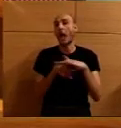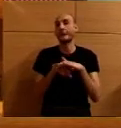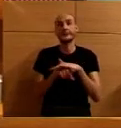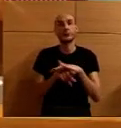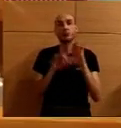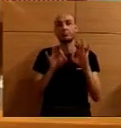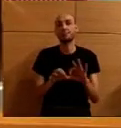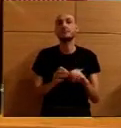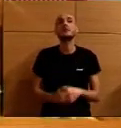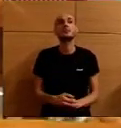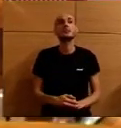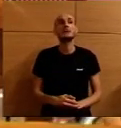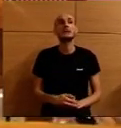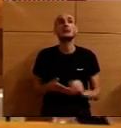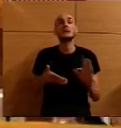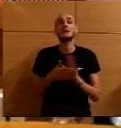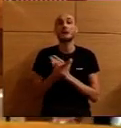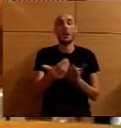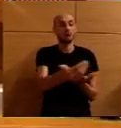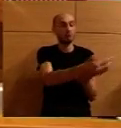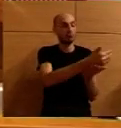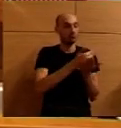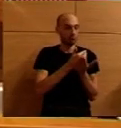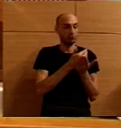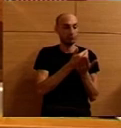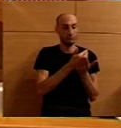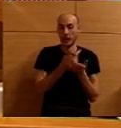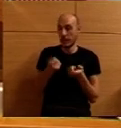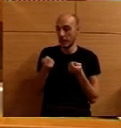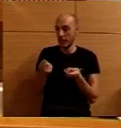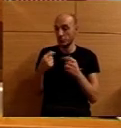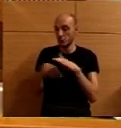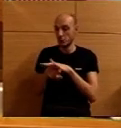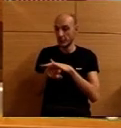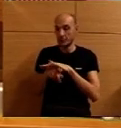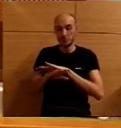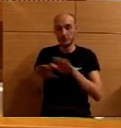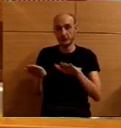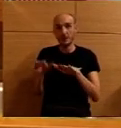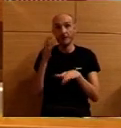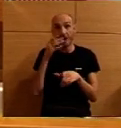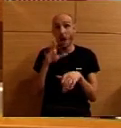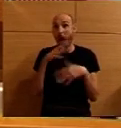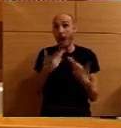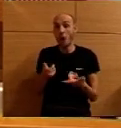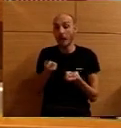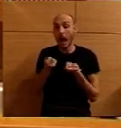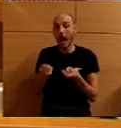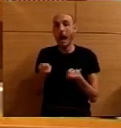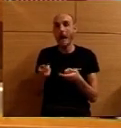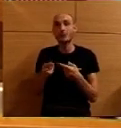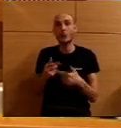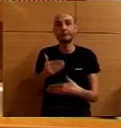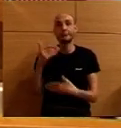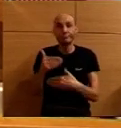Tú puedes reducir los ingresos y gestionar los gastos si sabes gestionar y si no se te quedan atascados, como está